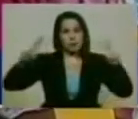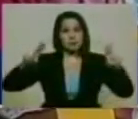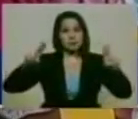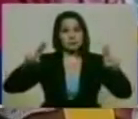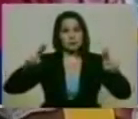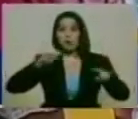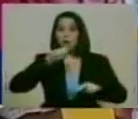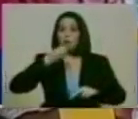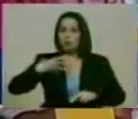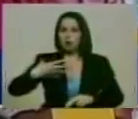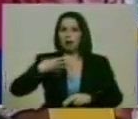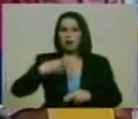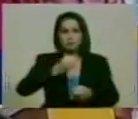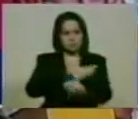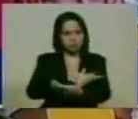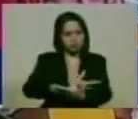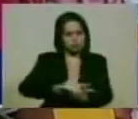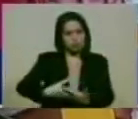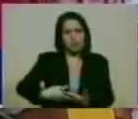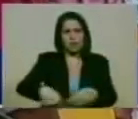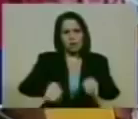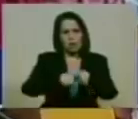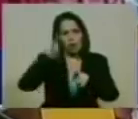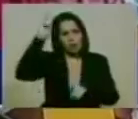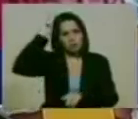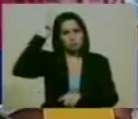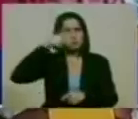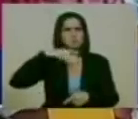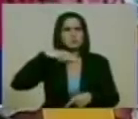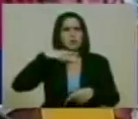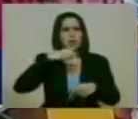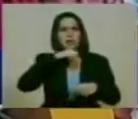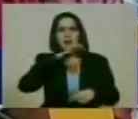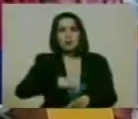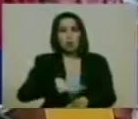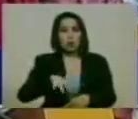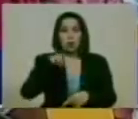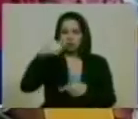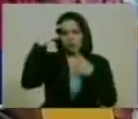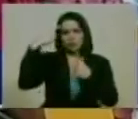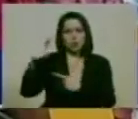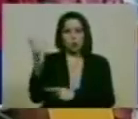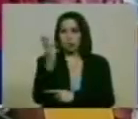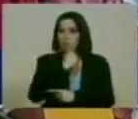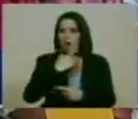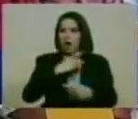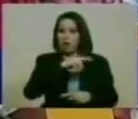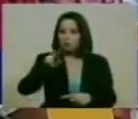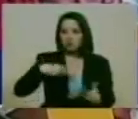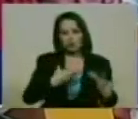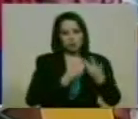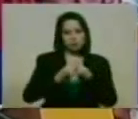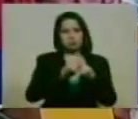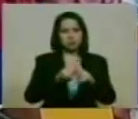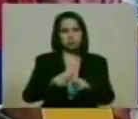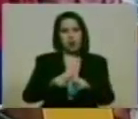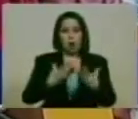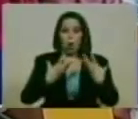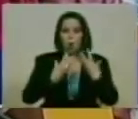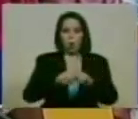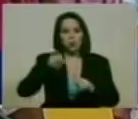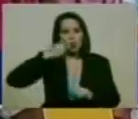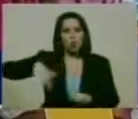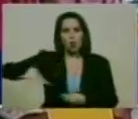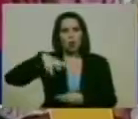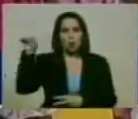venas corre la sangre de Guaycaipuro, presidente. Usted no está solo. Solo el mundo entero está con Venezuela y los indios de esta